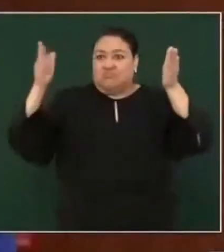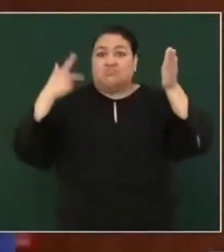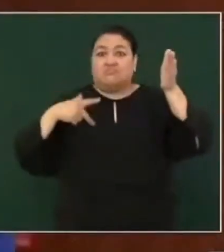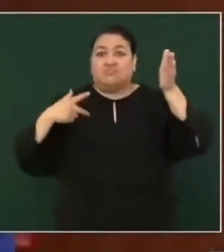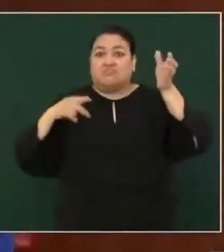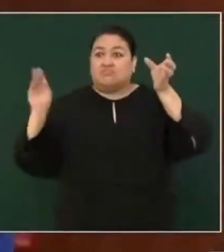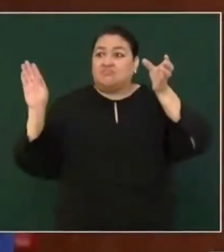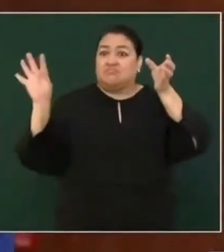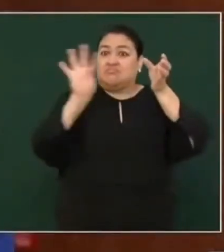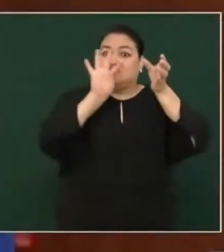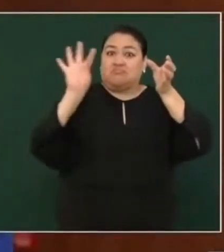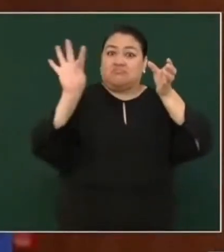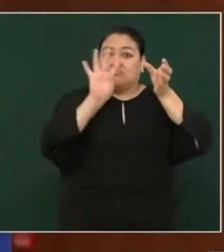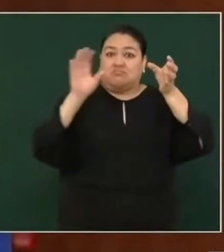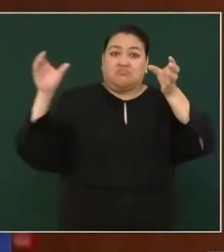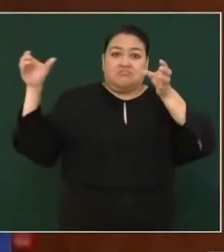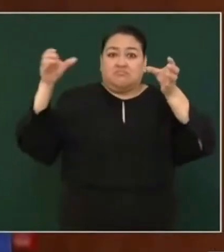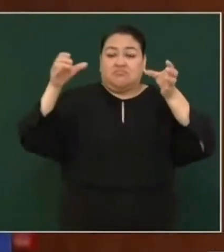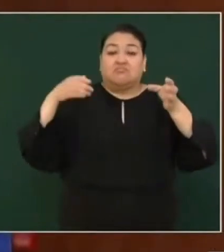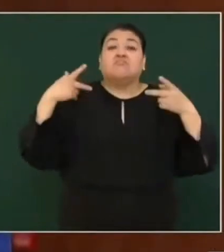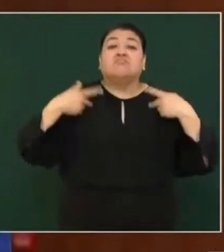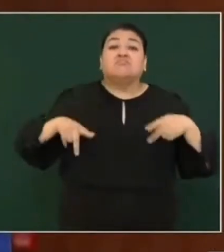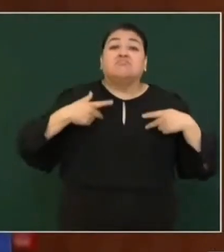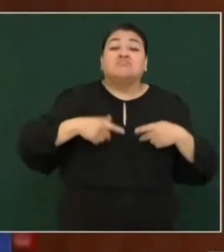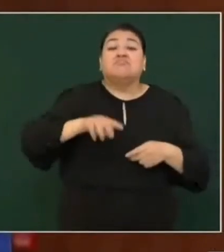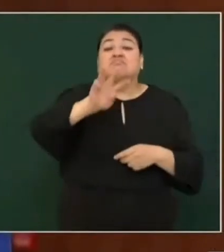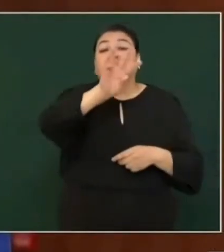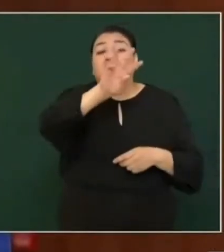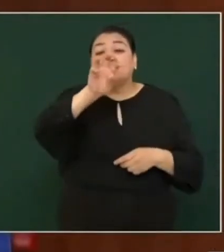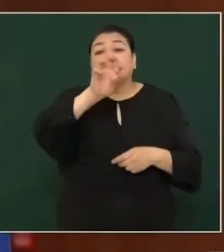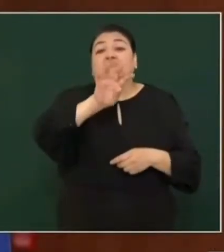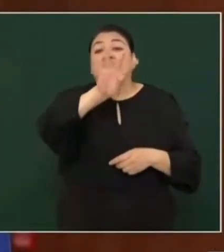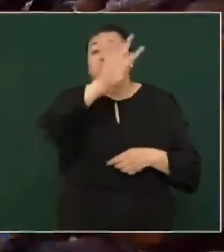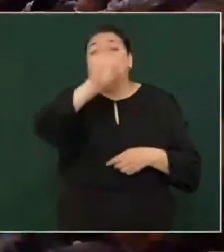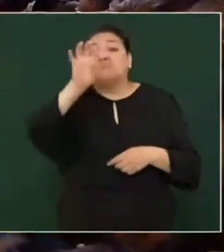trasladan a 300, 400,